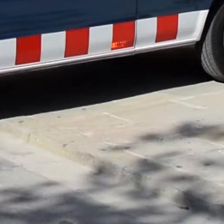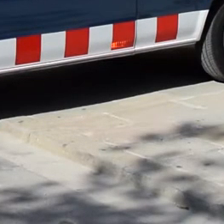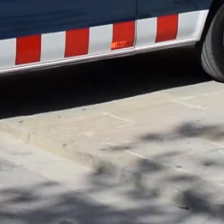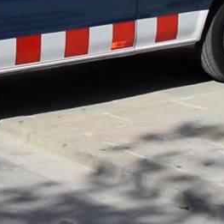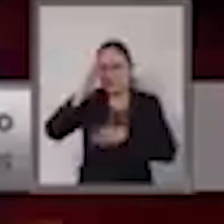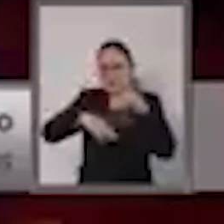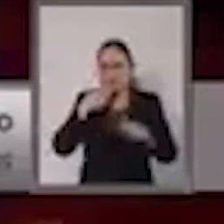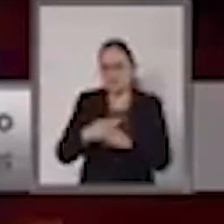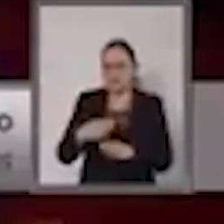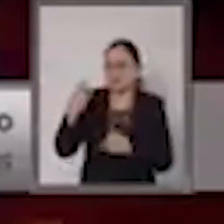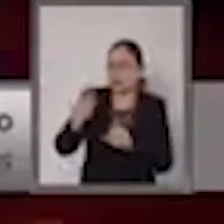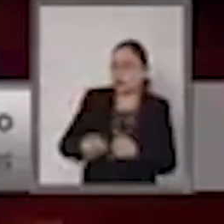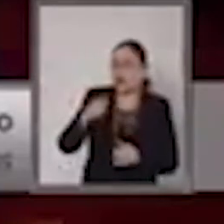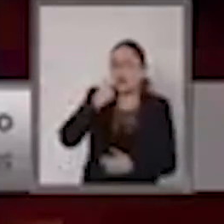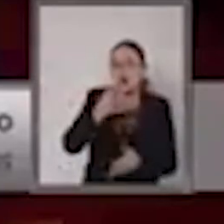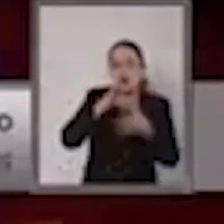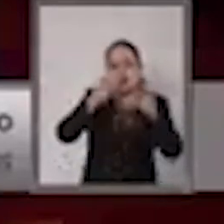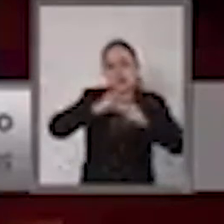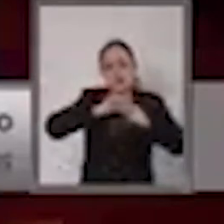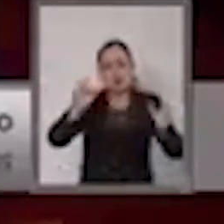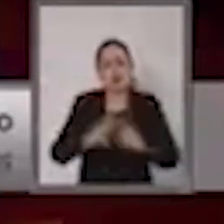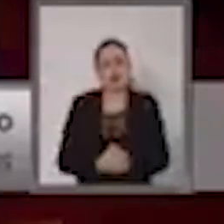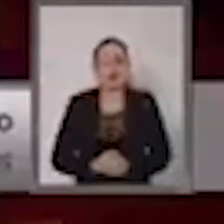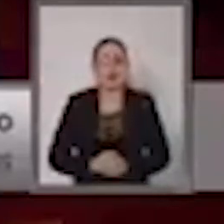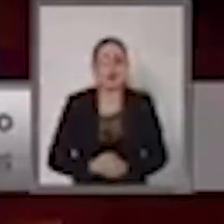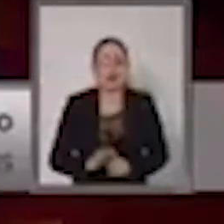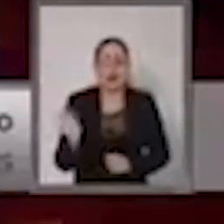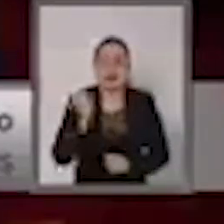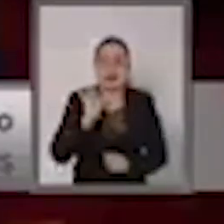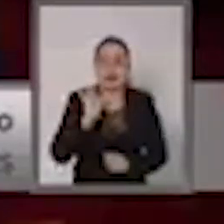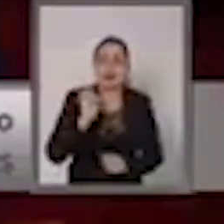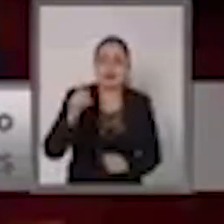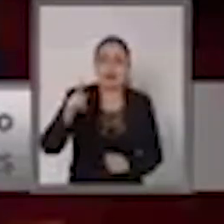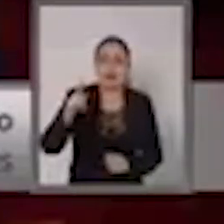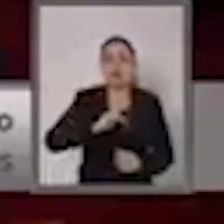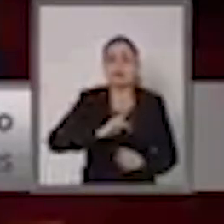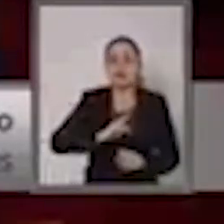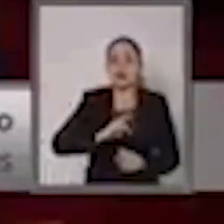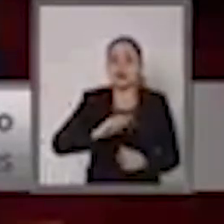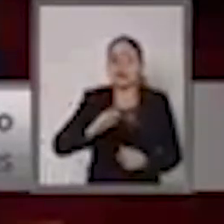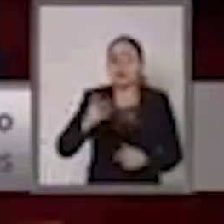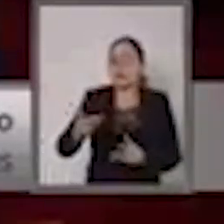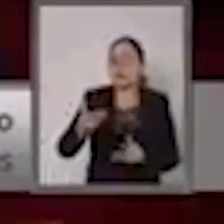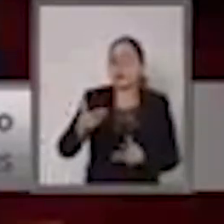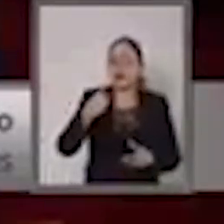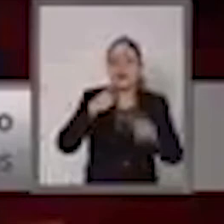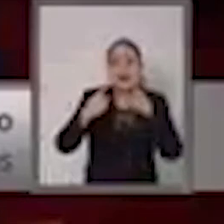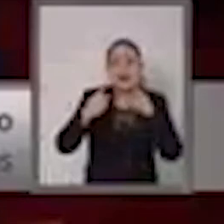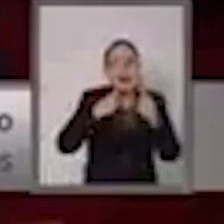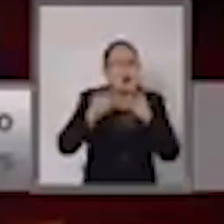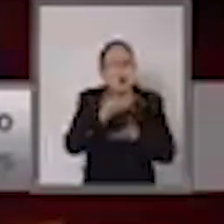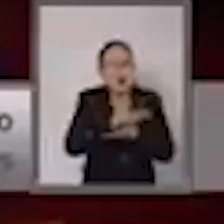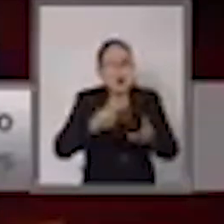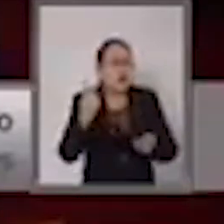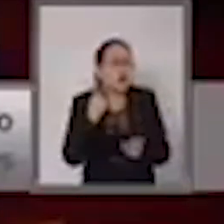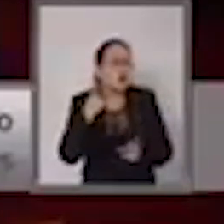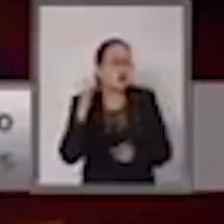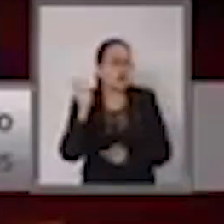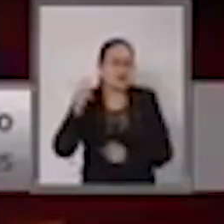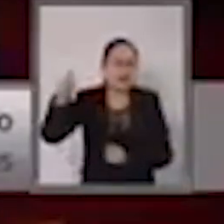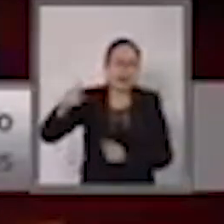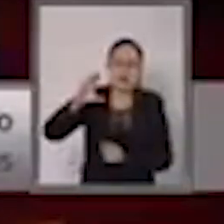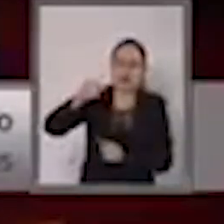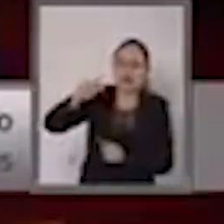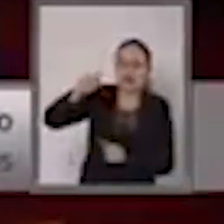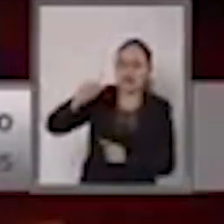unilateralmente la independencia de la región videgaray lamentó los hechos ocurridos el pasado primero de octubre y reitero los